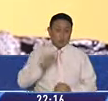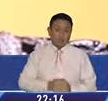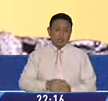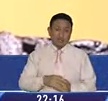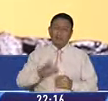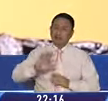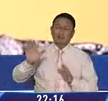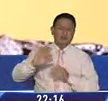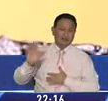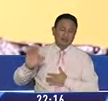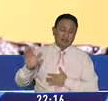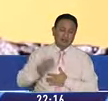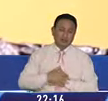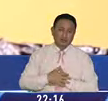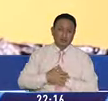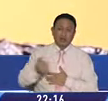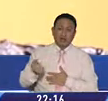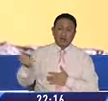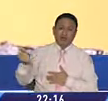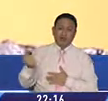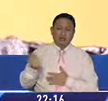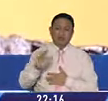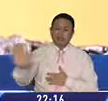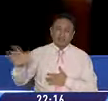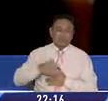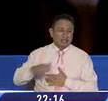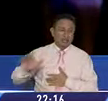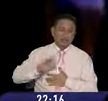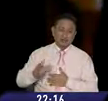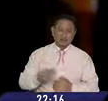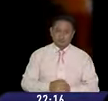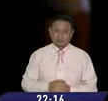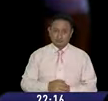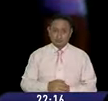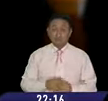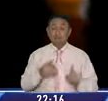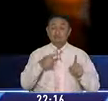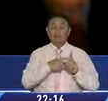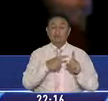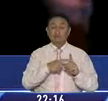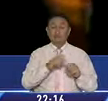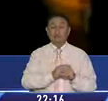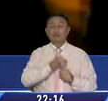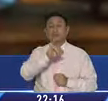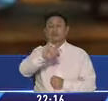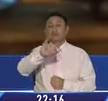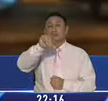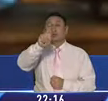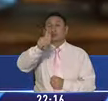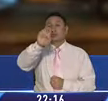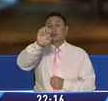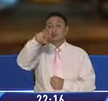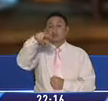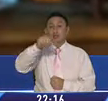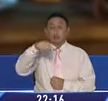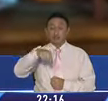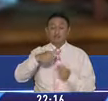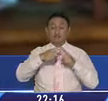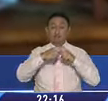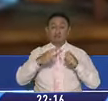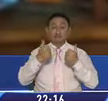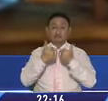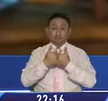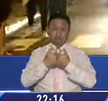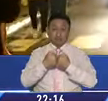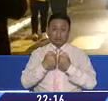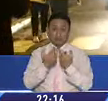déjeme, no me ale, no me lleve, déjeme, decía. La víctima, identificada como Irene T., estaba separada de su ex